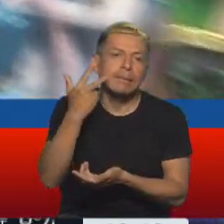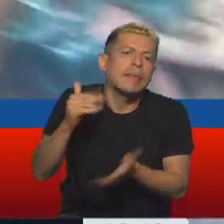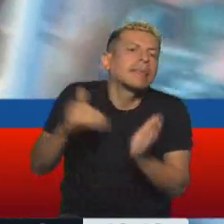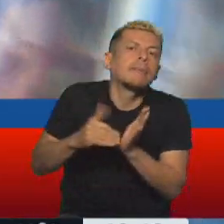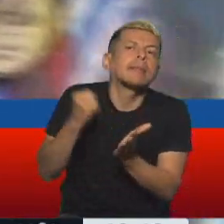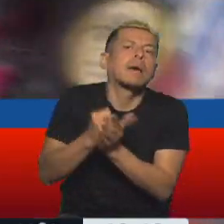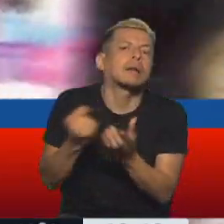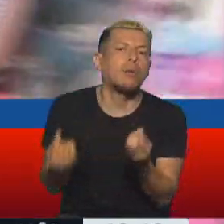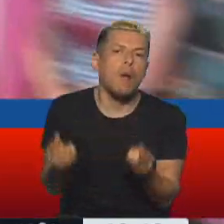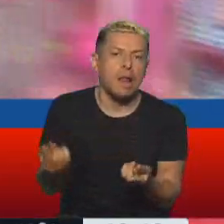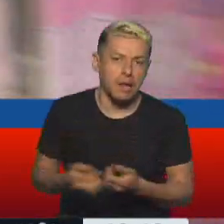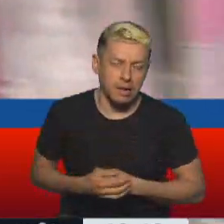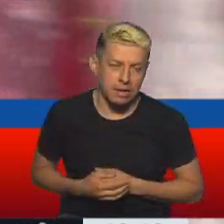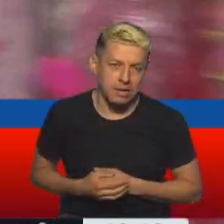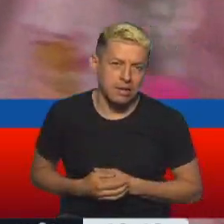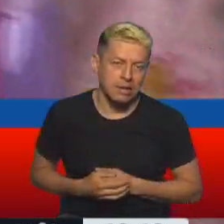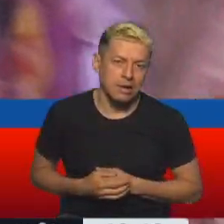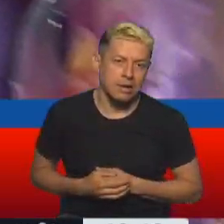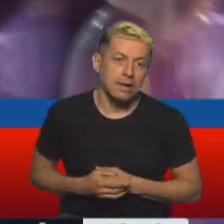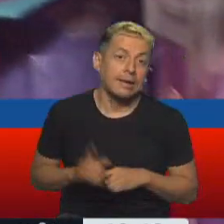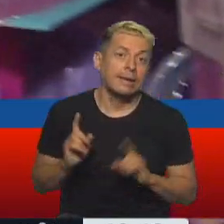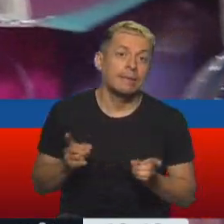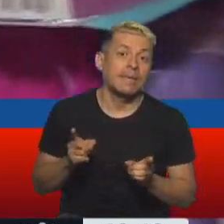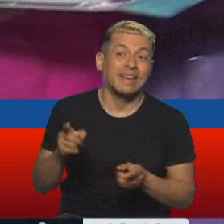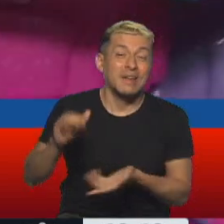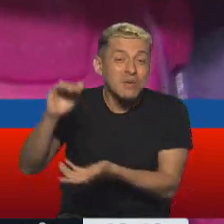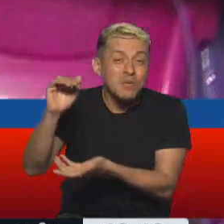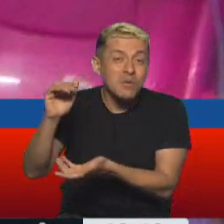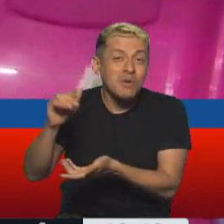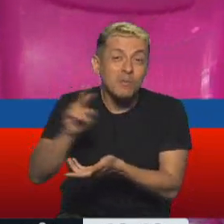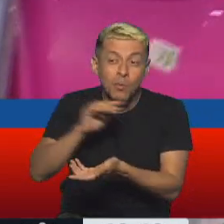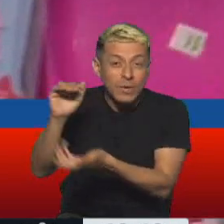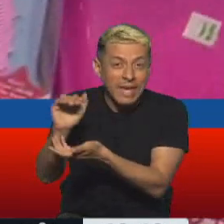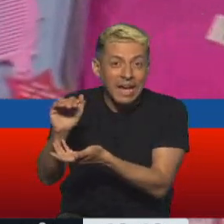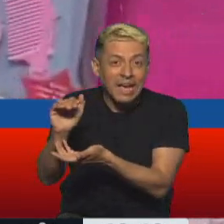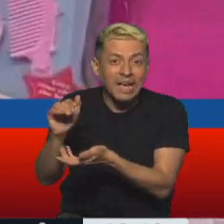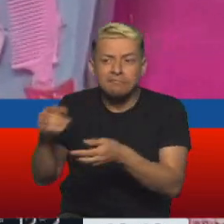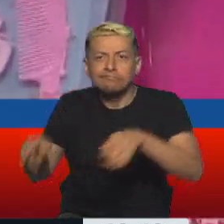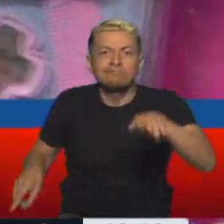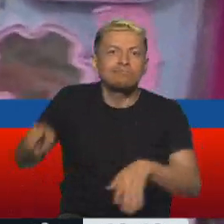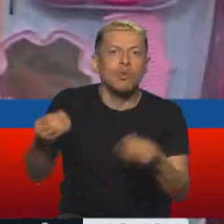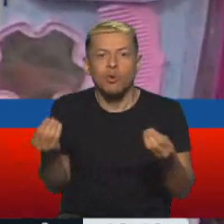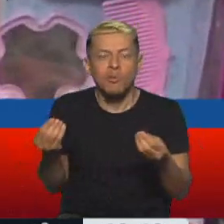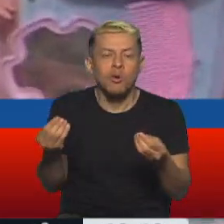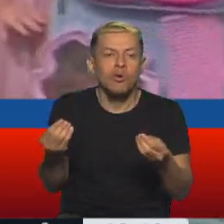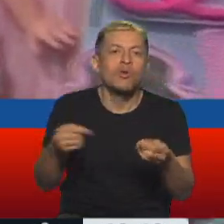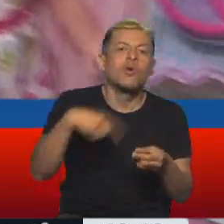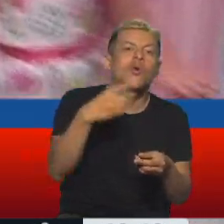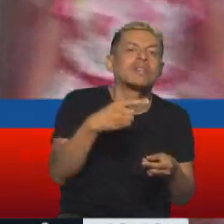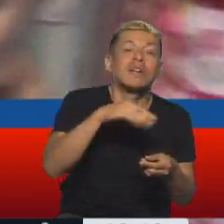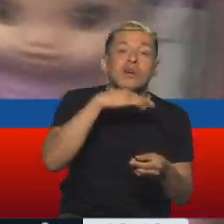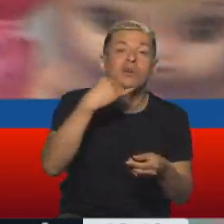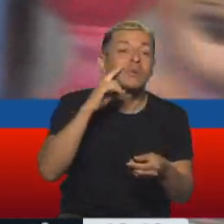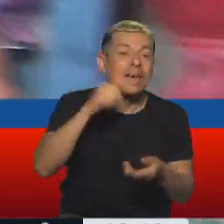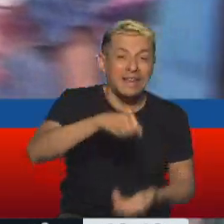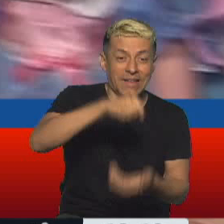marca de la muñeca y de lo que haga esa muñeca. Tenés valijas julianas de 1.100, juegos de